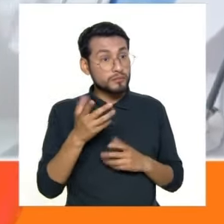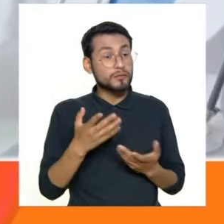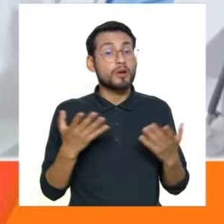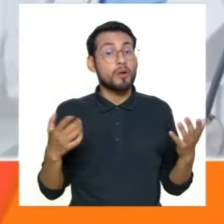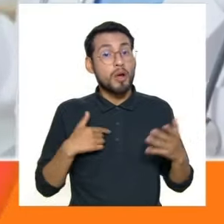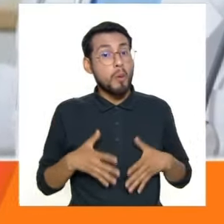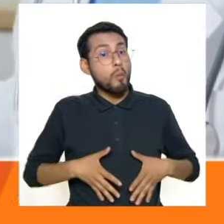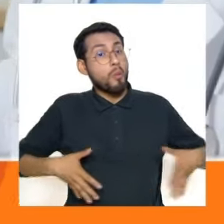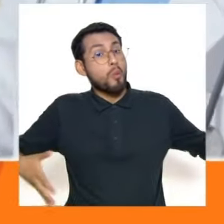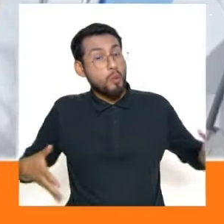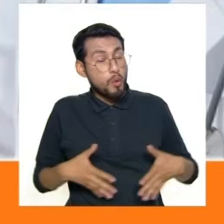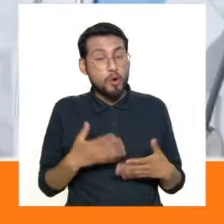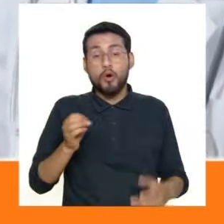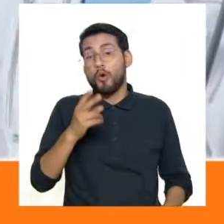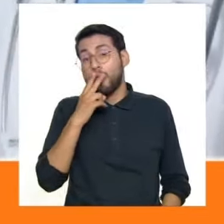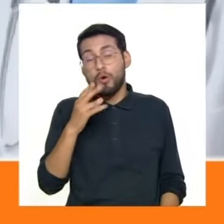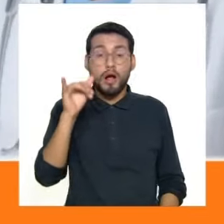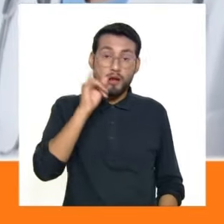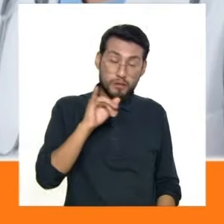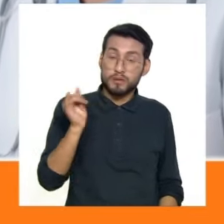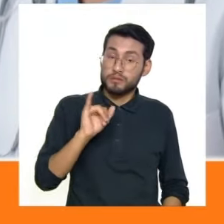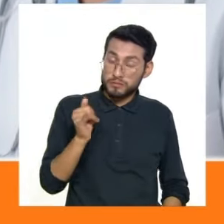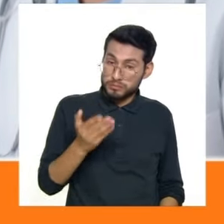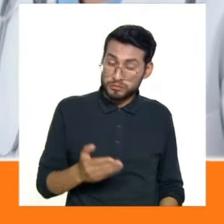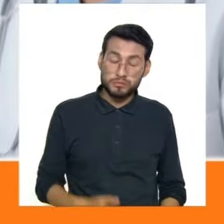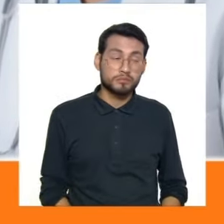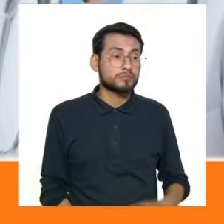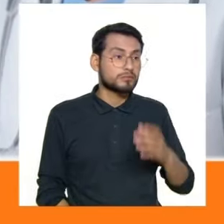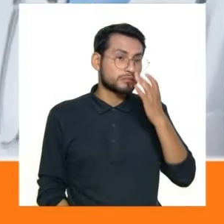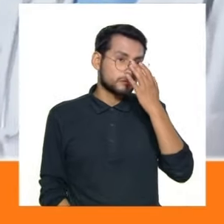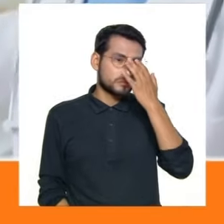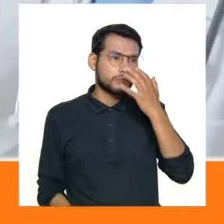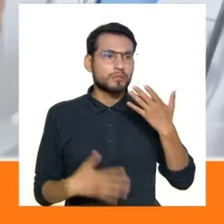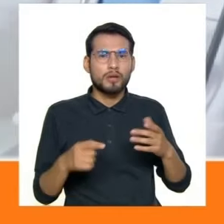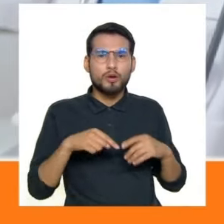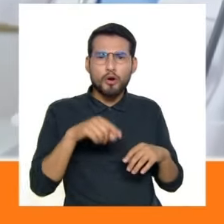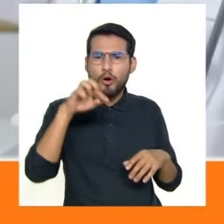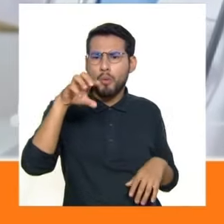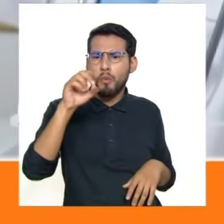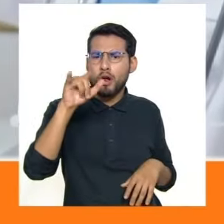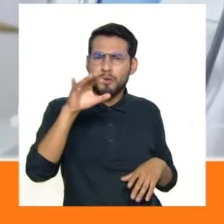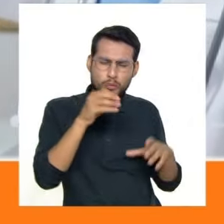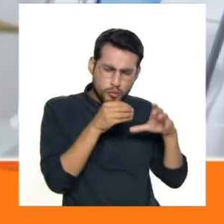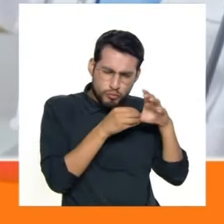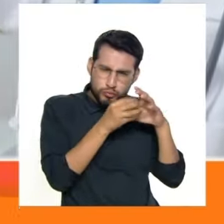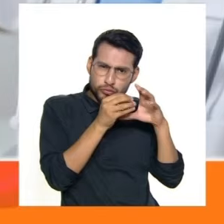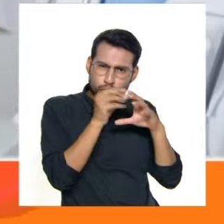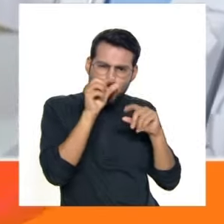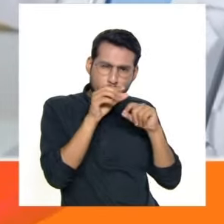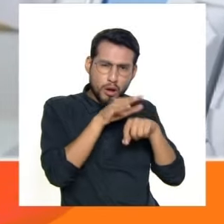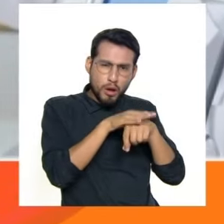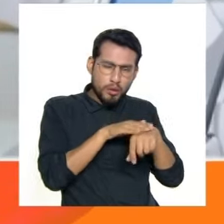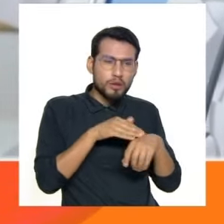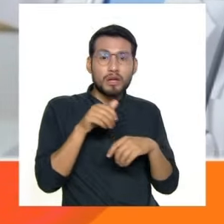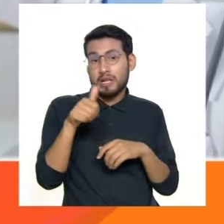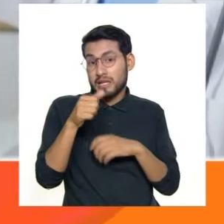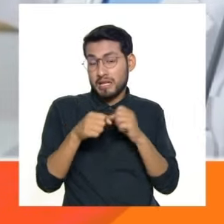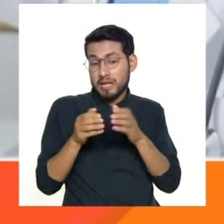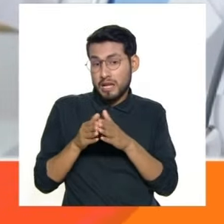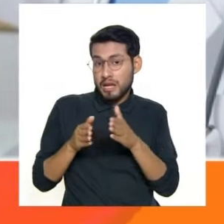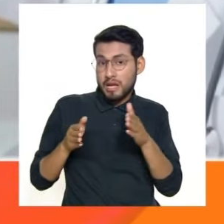sobrepeso el consumo de tabaco alcohol también está ligado a eso este empiezan a crecer de manera lenta y más o menos en unos 10 años ya